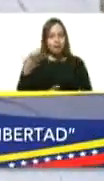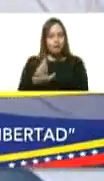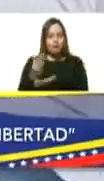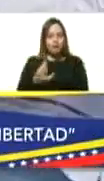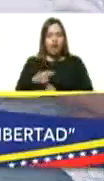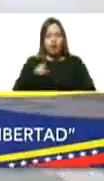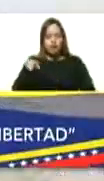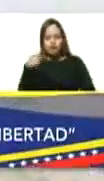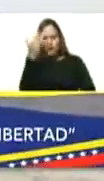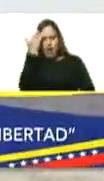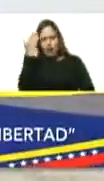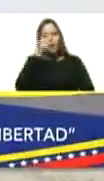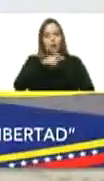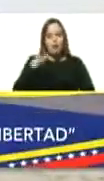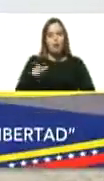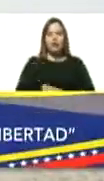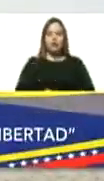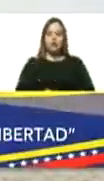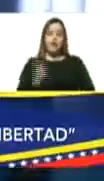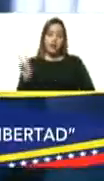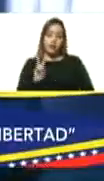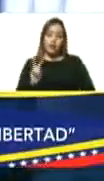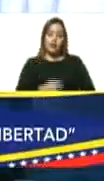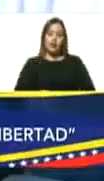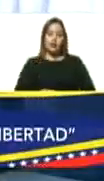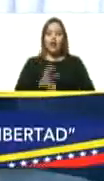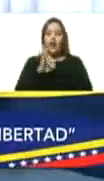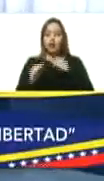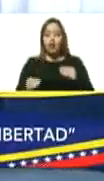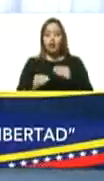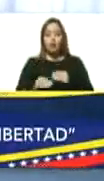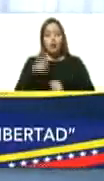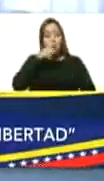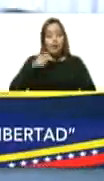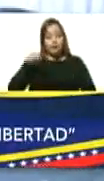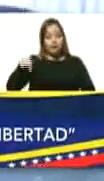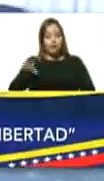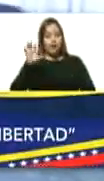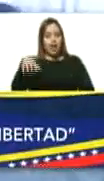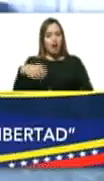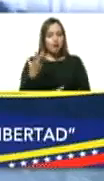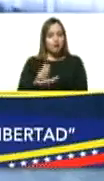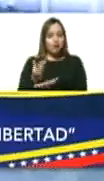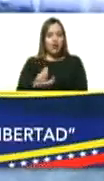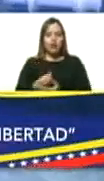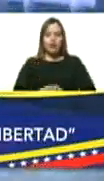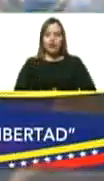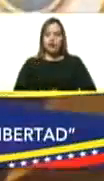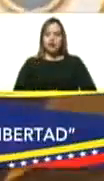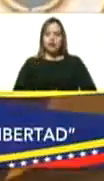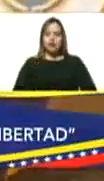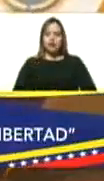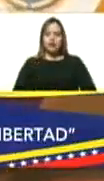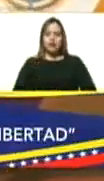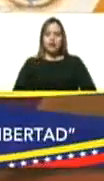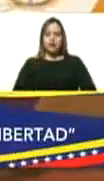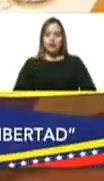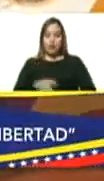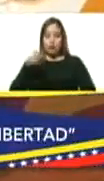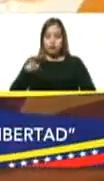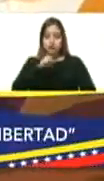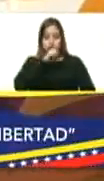sepa, todo el pueblo venezolano, todo el pueblo del estado Monagas, hoy con este hito que usted ha